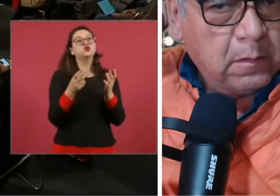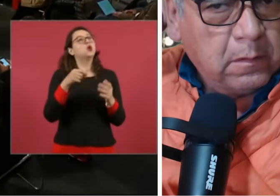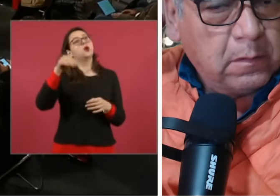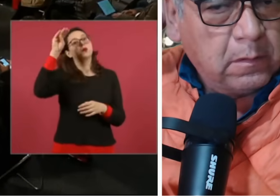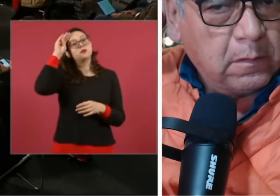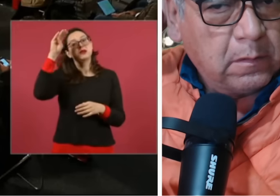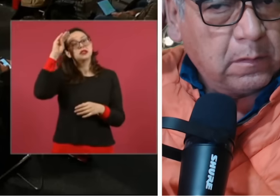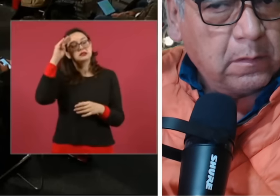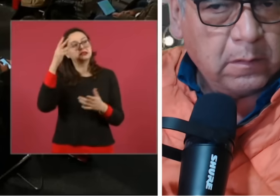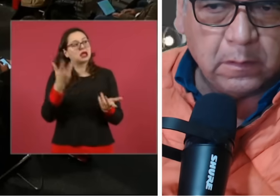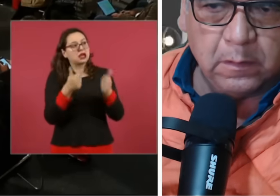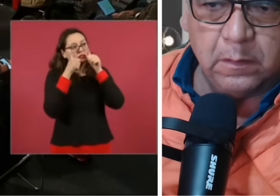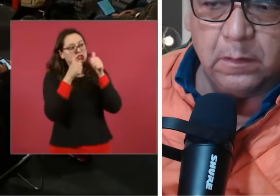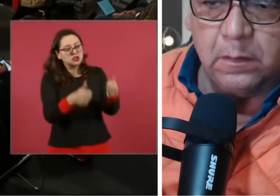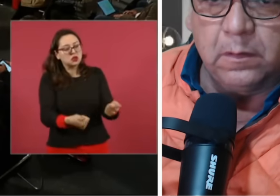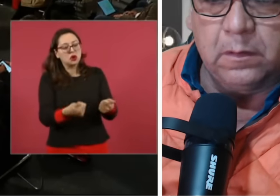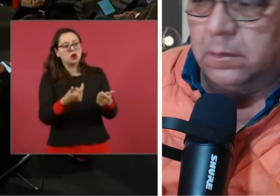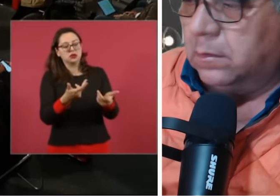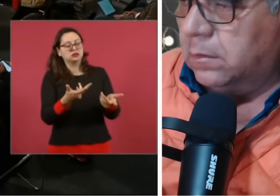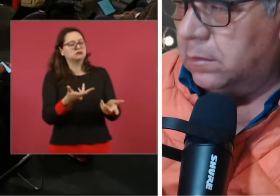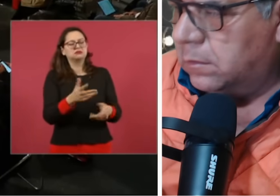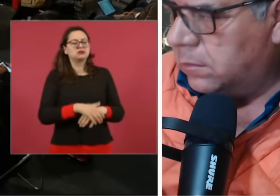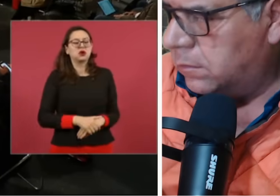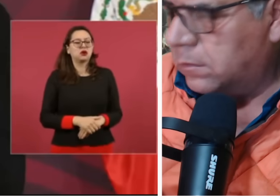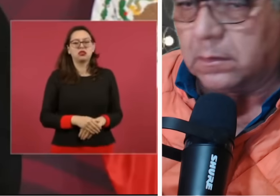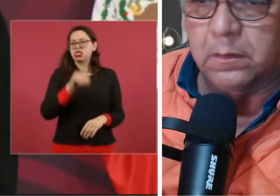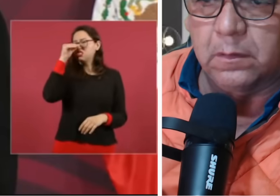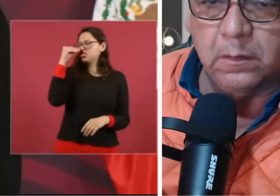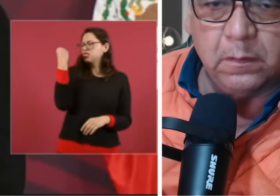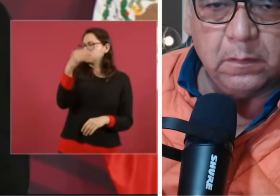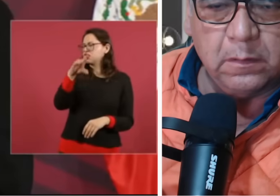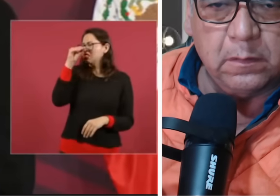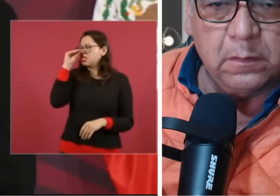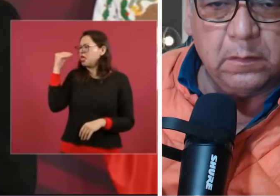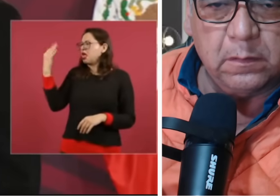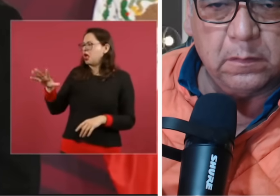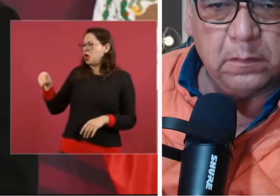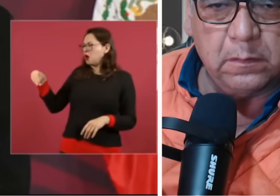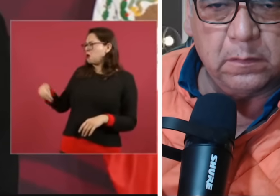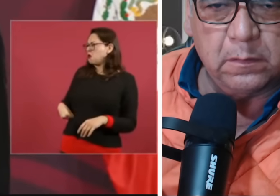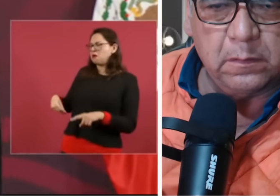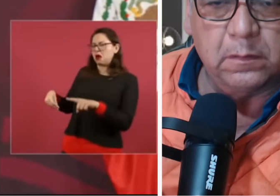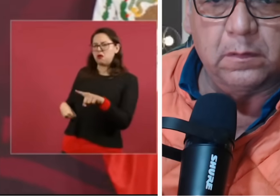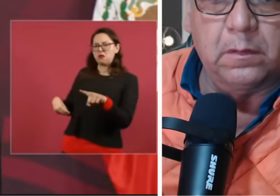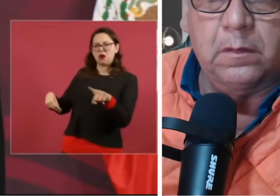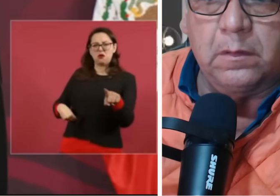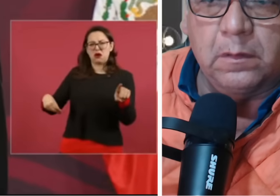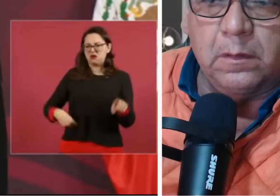que haya cambios. Buscan siempre resolverlo con medidas coercitivas,